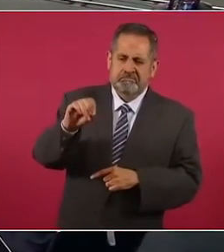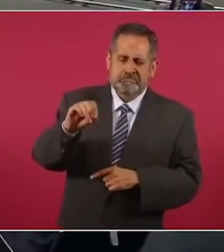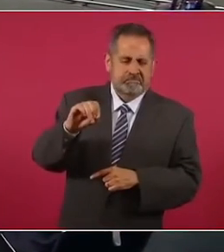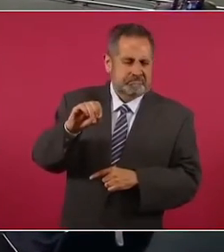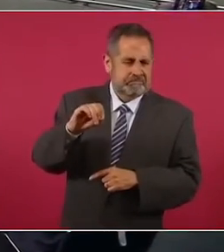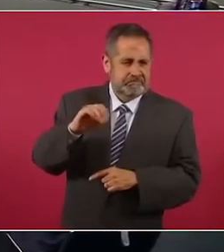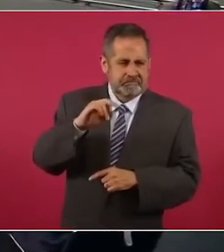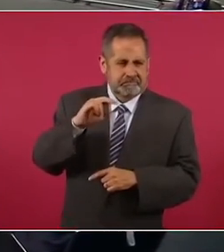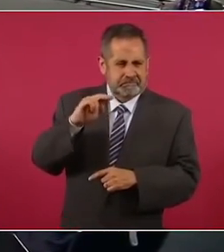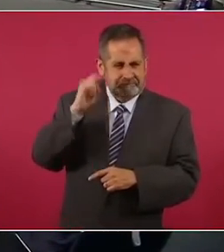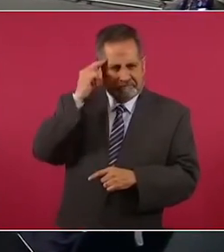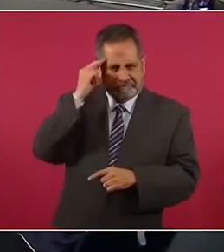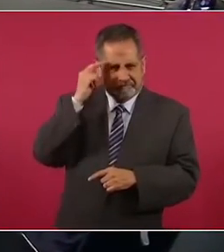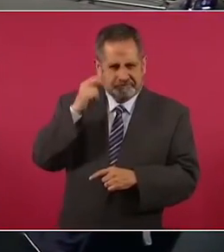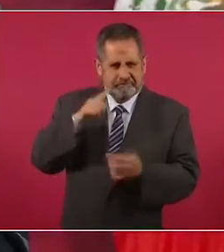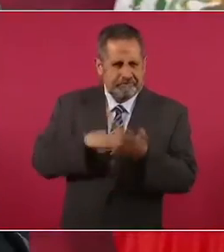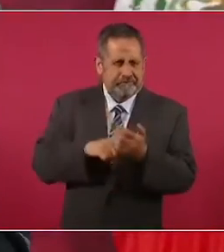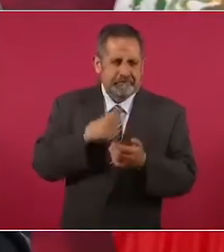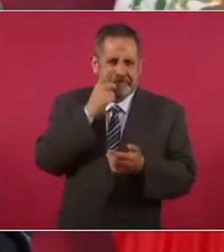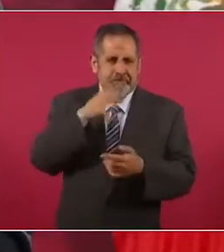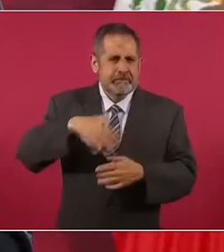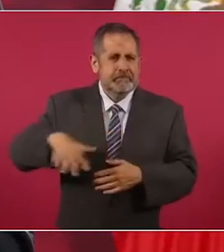dirían en mi estado.